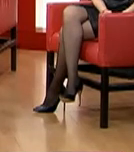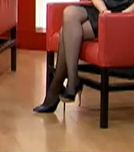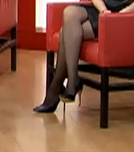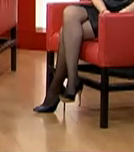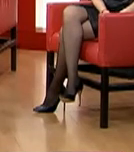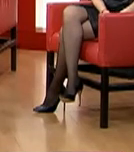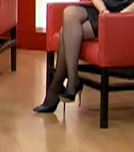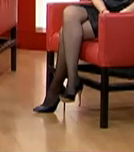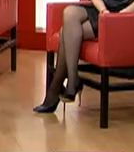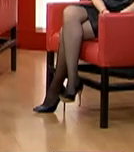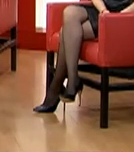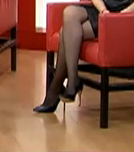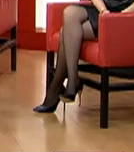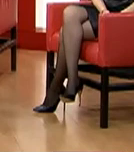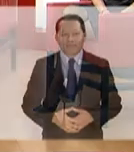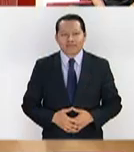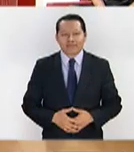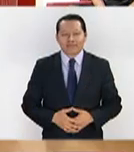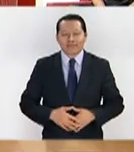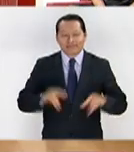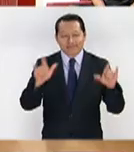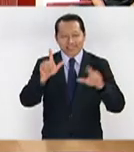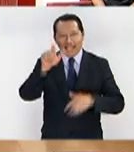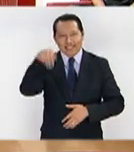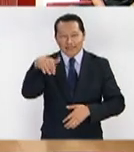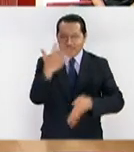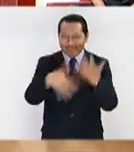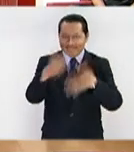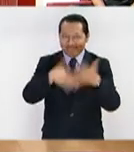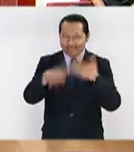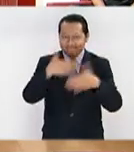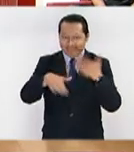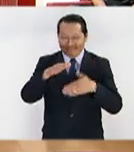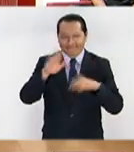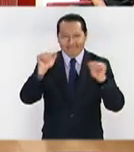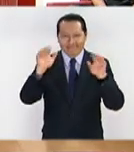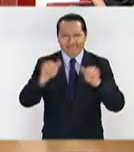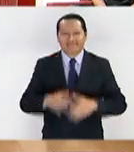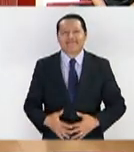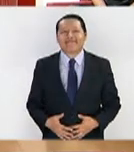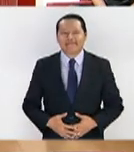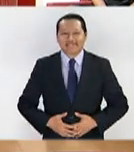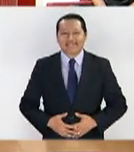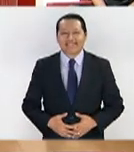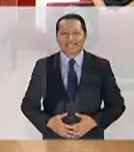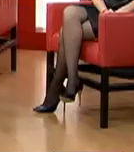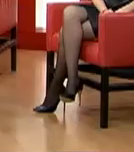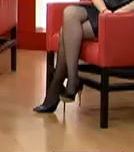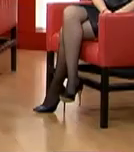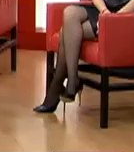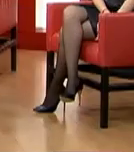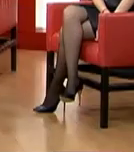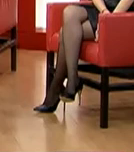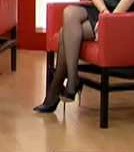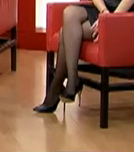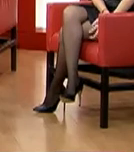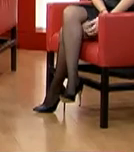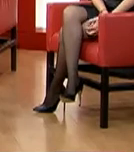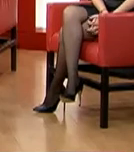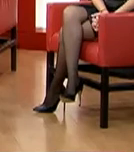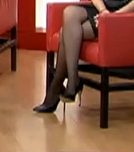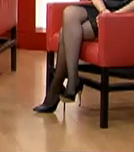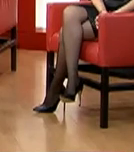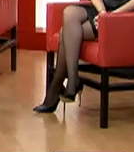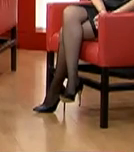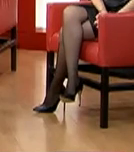fortuna. Bueno, gracias a Miguel González, que esta semana nos va a acompañar en el lenguaje de las señas, pero sobre todas las cosas, muchísimas gracias a usted.